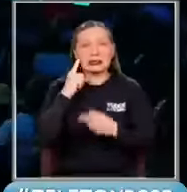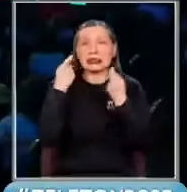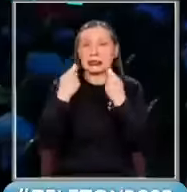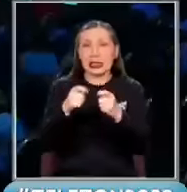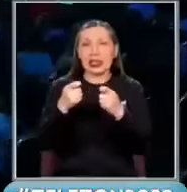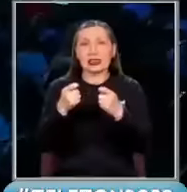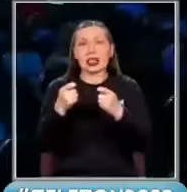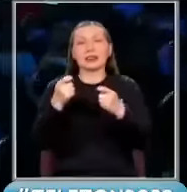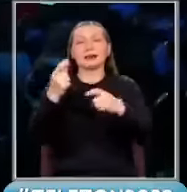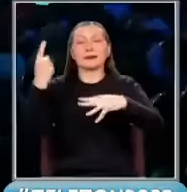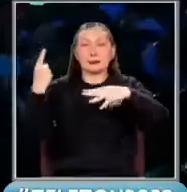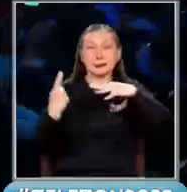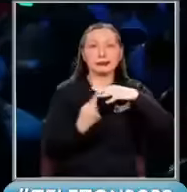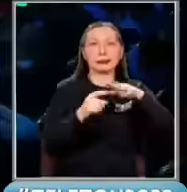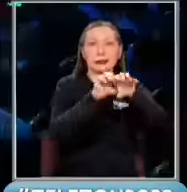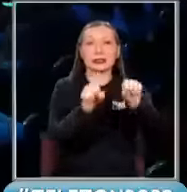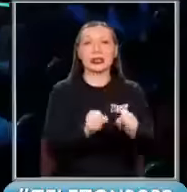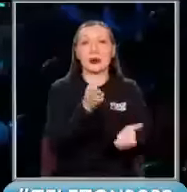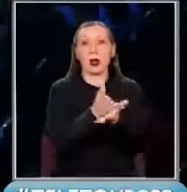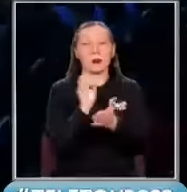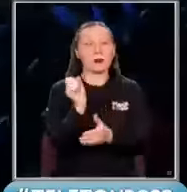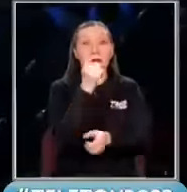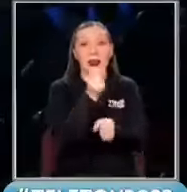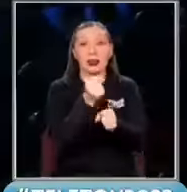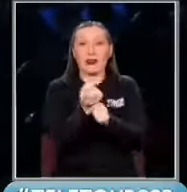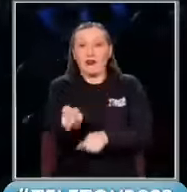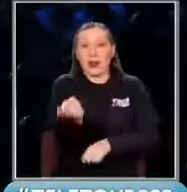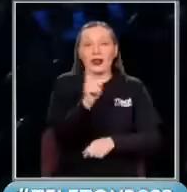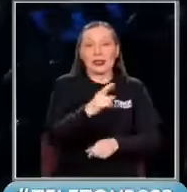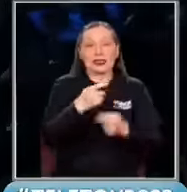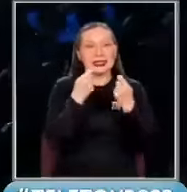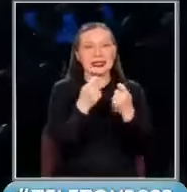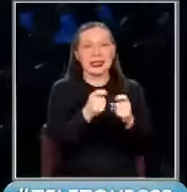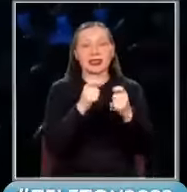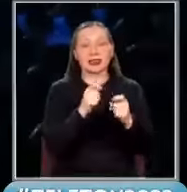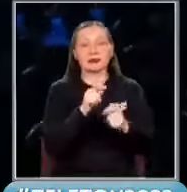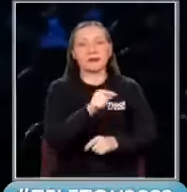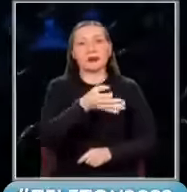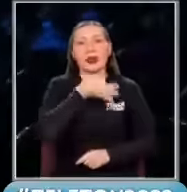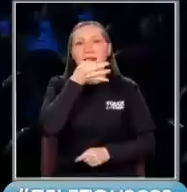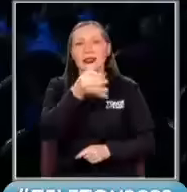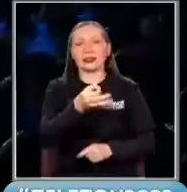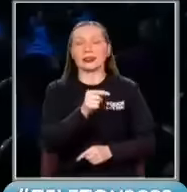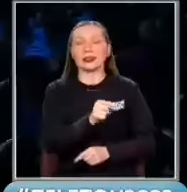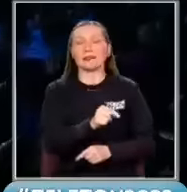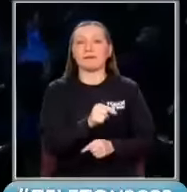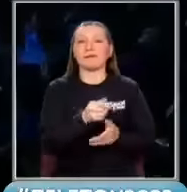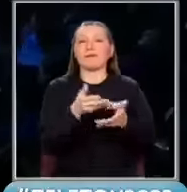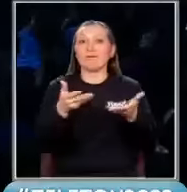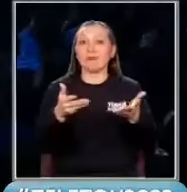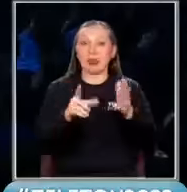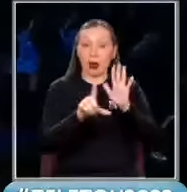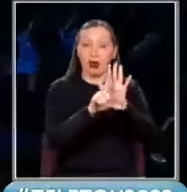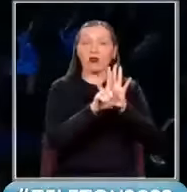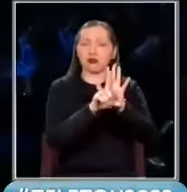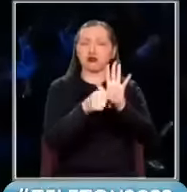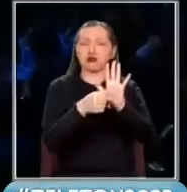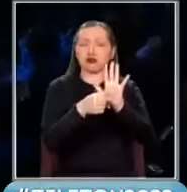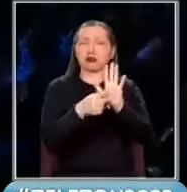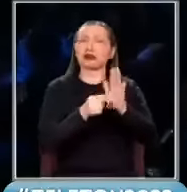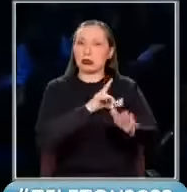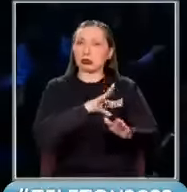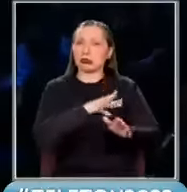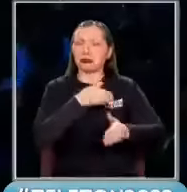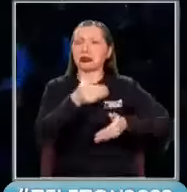en el sistema escolar, en su primer trabajo. Y ahí uno dice, claro, las leyes están, Chile